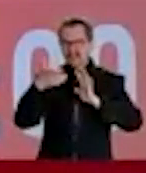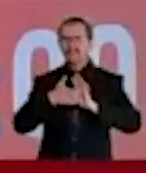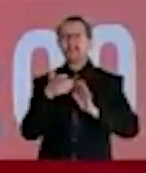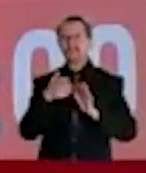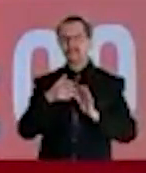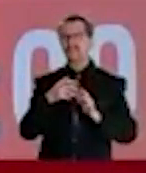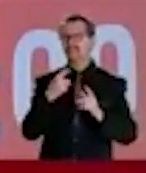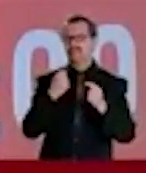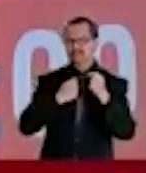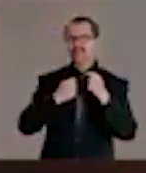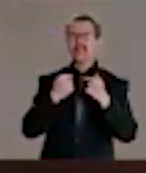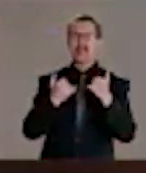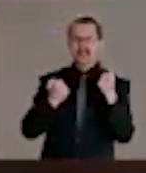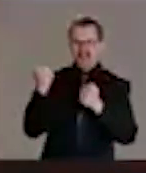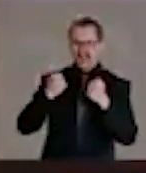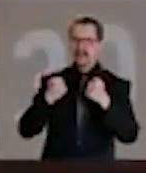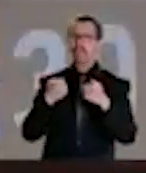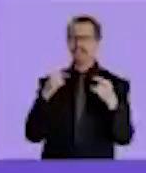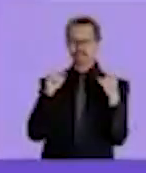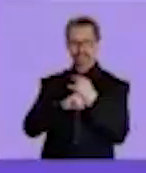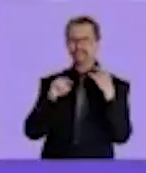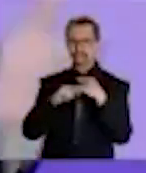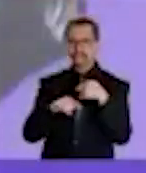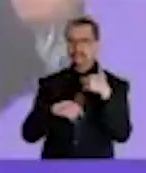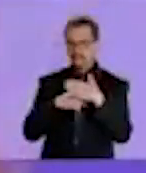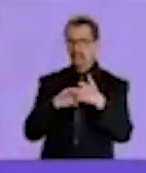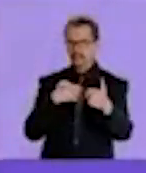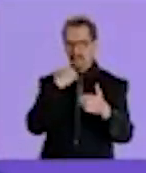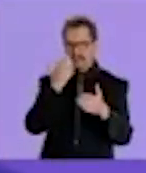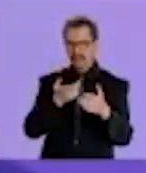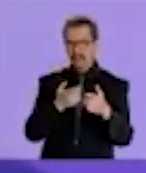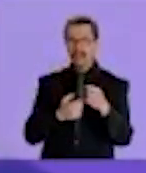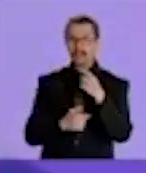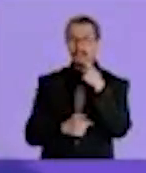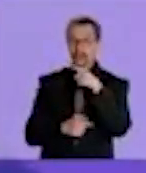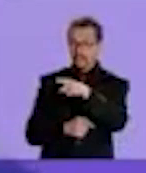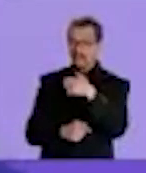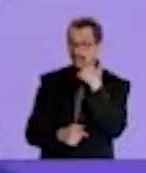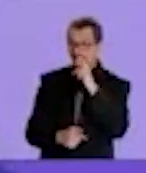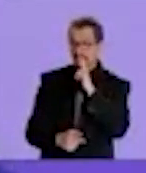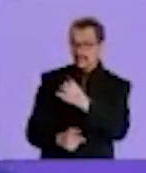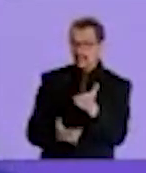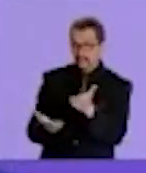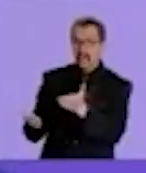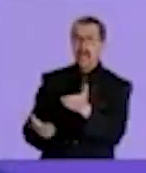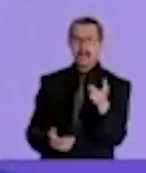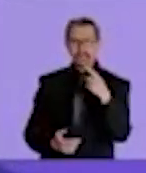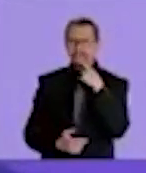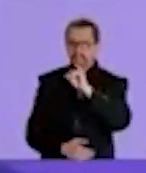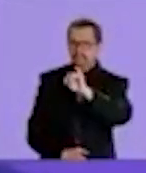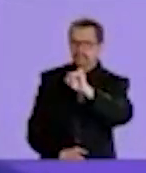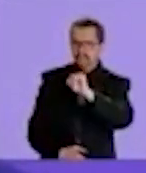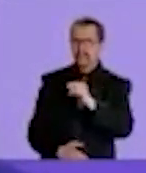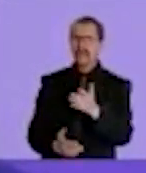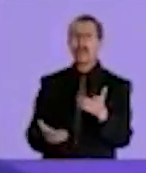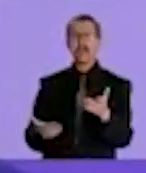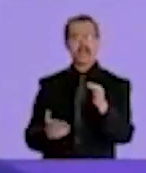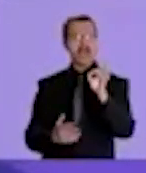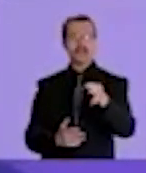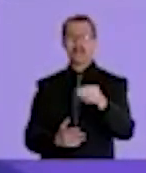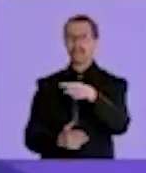quiero responder segunda liga adelante a nadie es un demagogo este